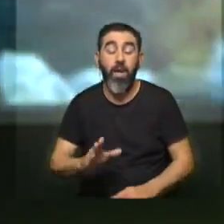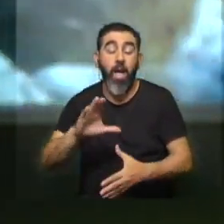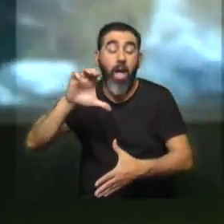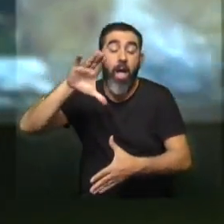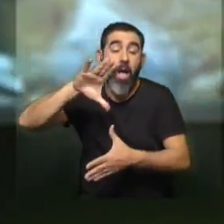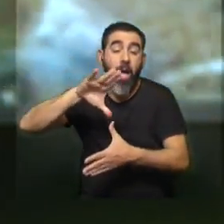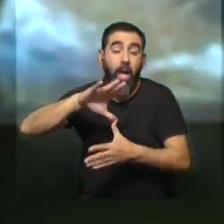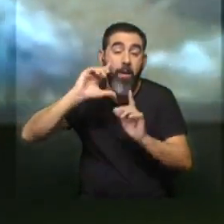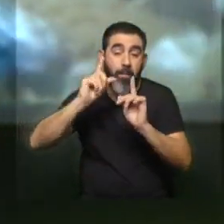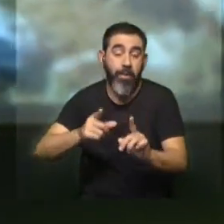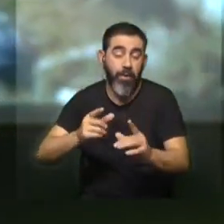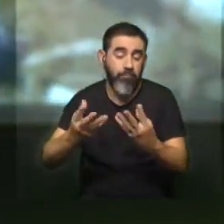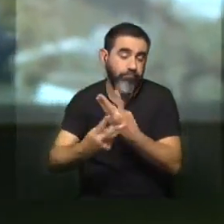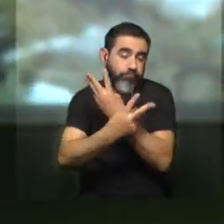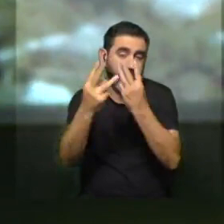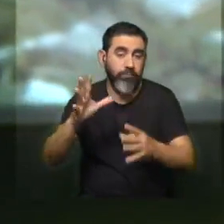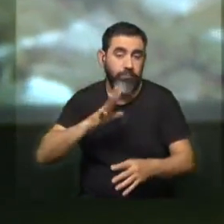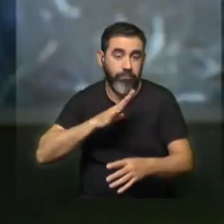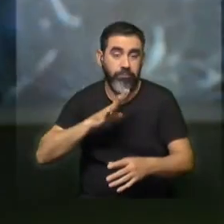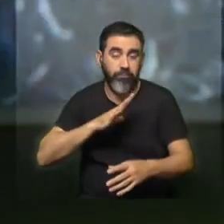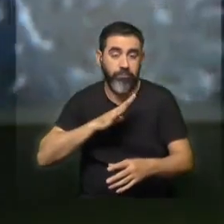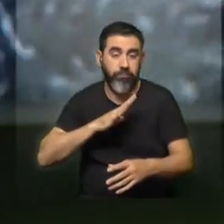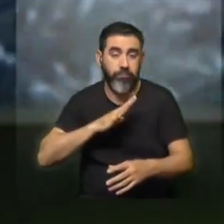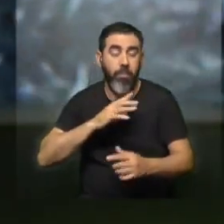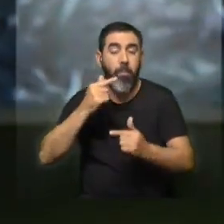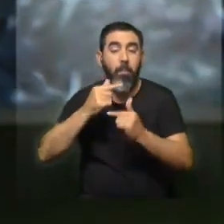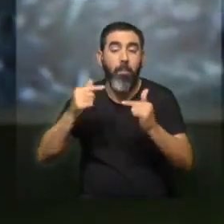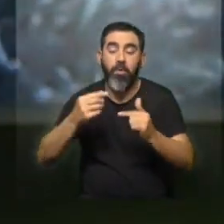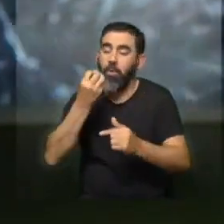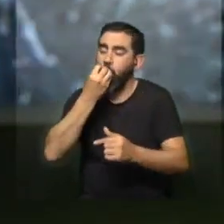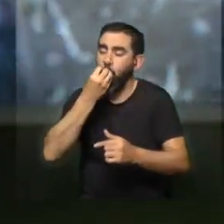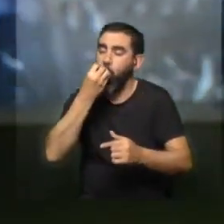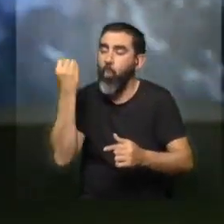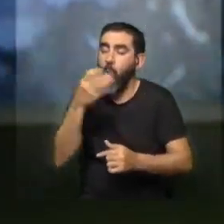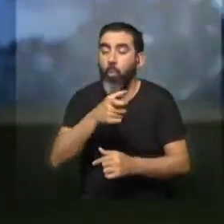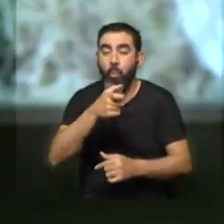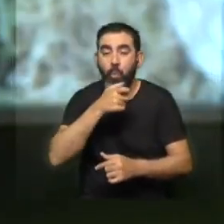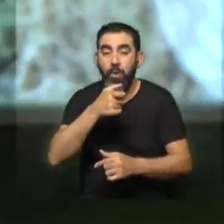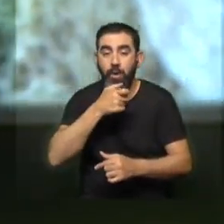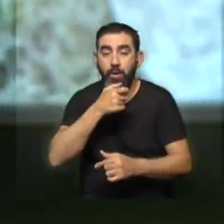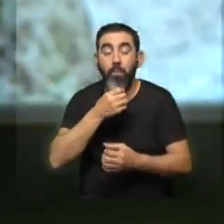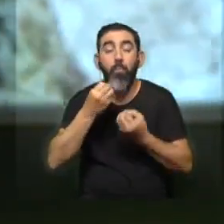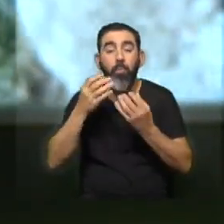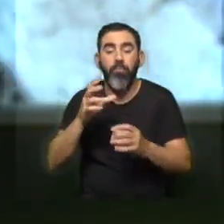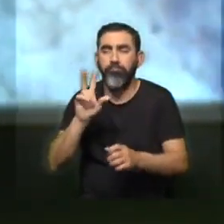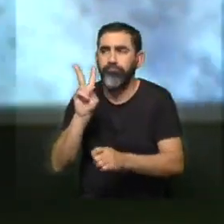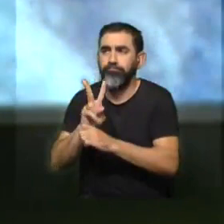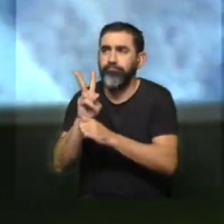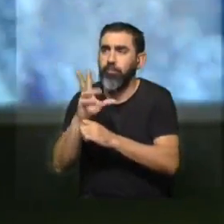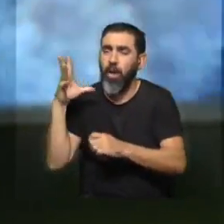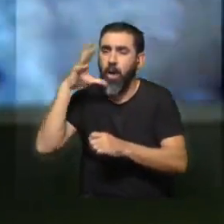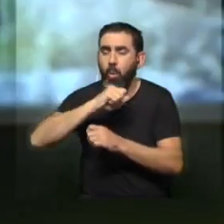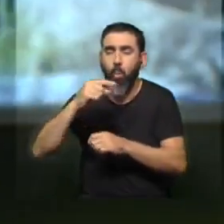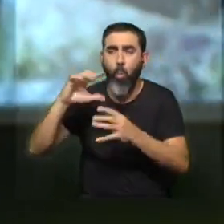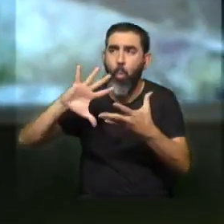se encuentra en toda América. Es el material muy noble, las rocas, porque resisten mucho al paso del